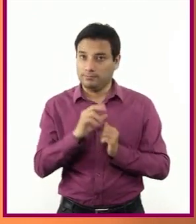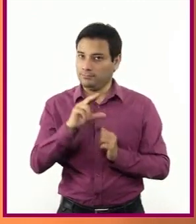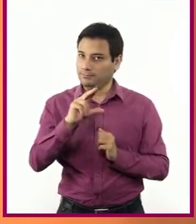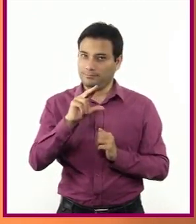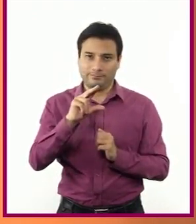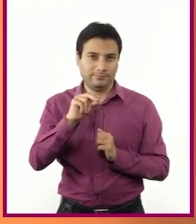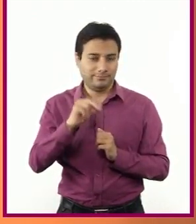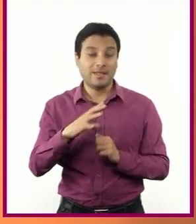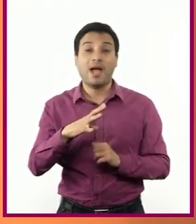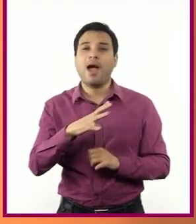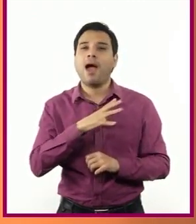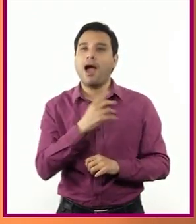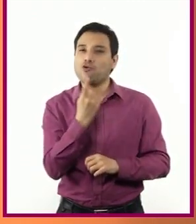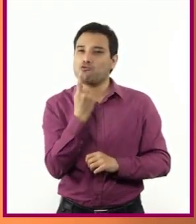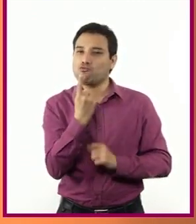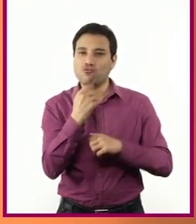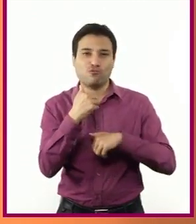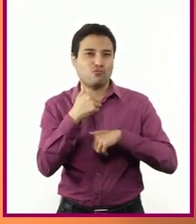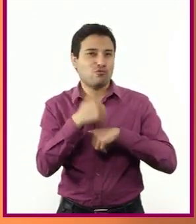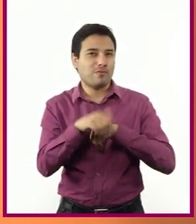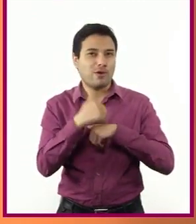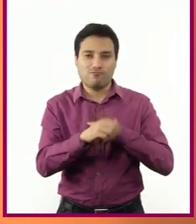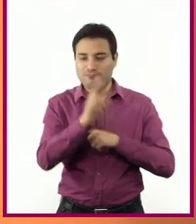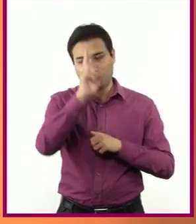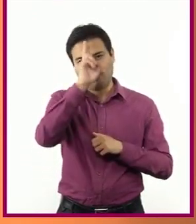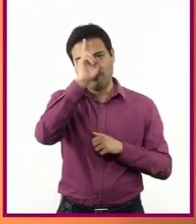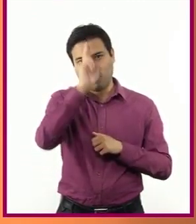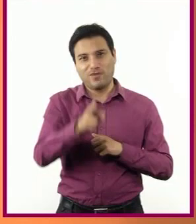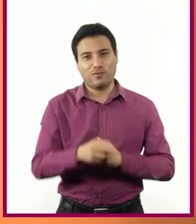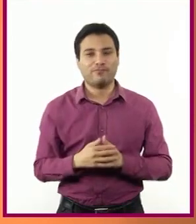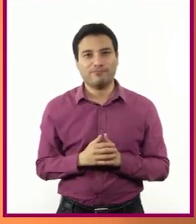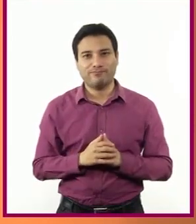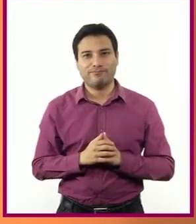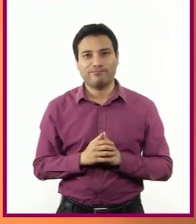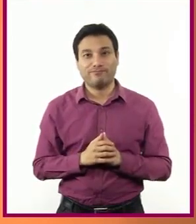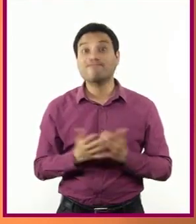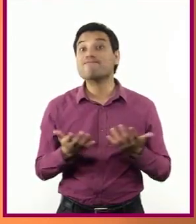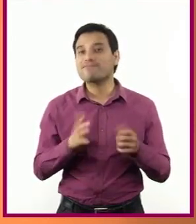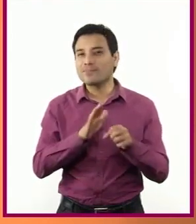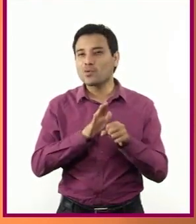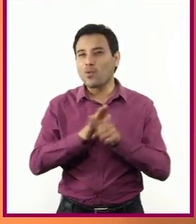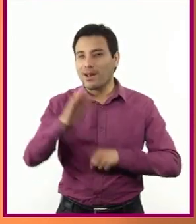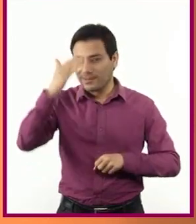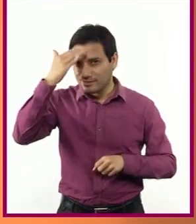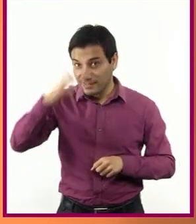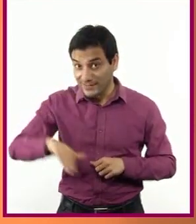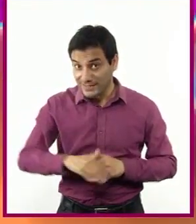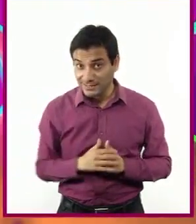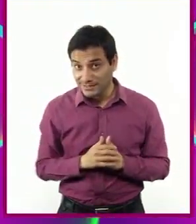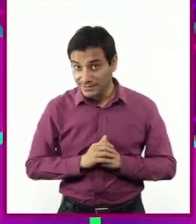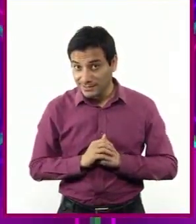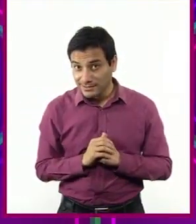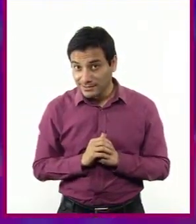porque existe un número para el cual no está permitida esta operación. ¿Ya saben de qué número estamos